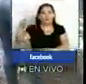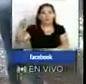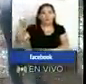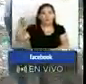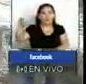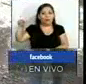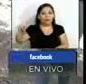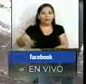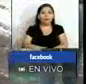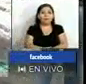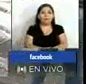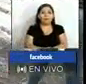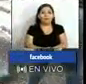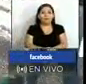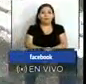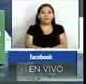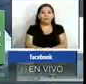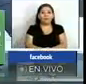Noticiero Hechos.